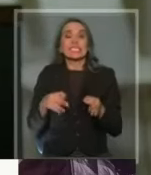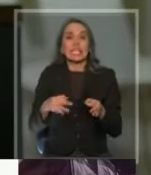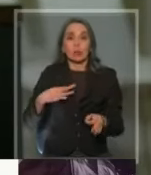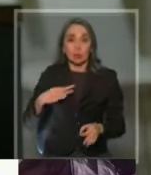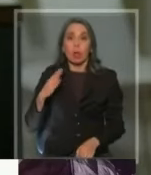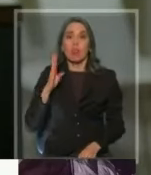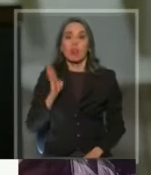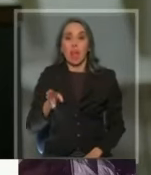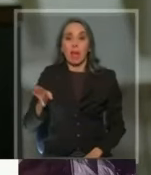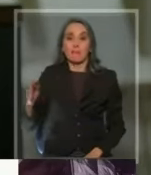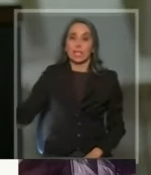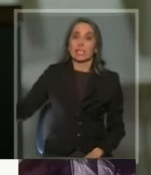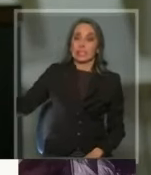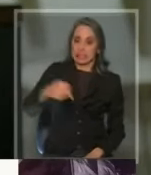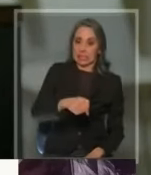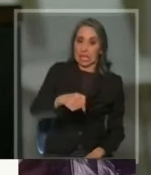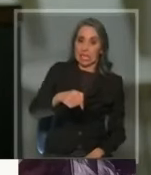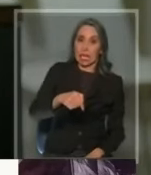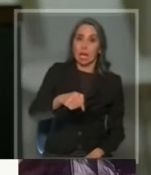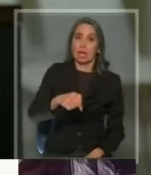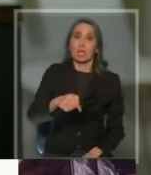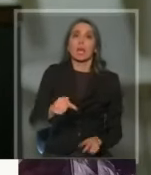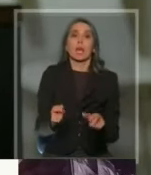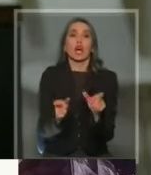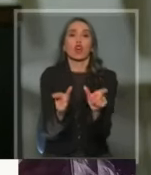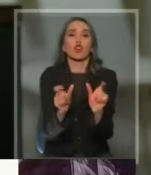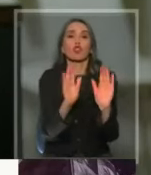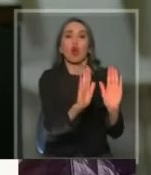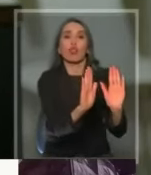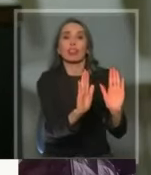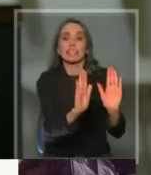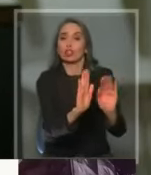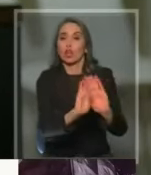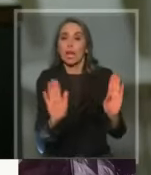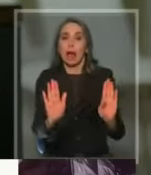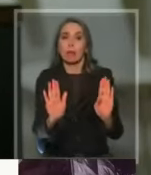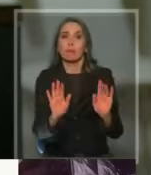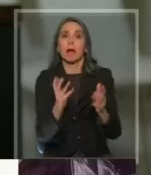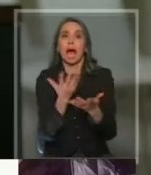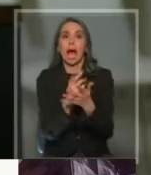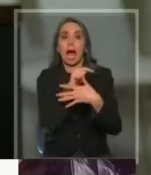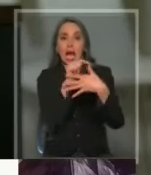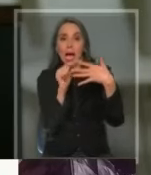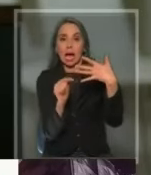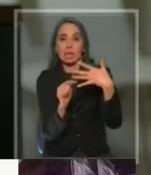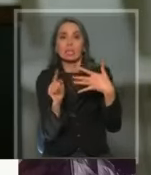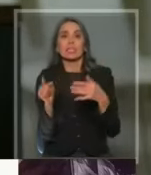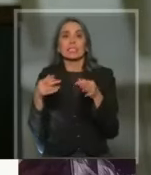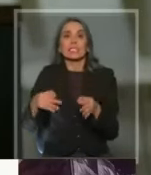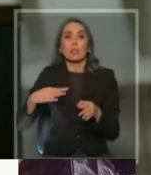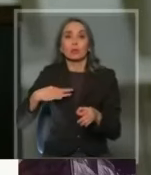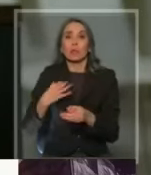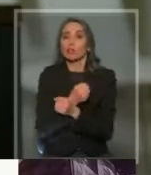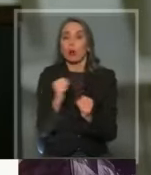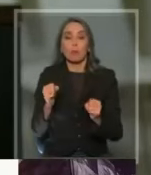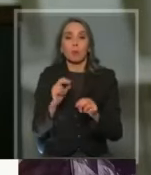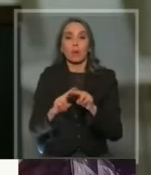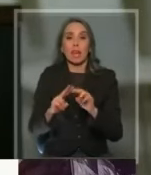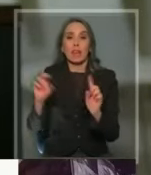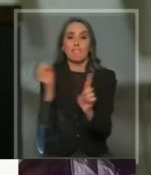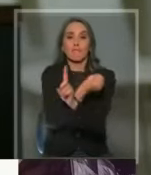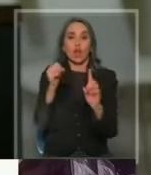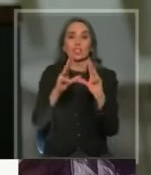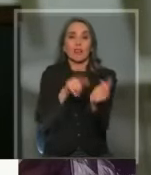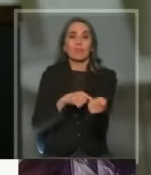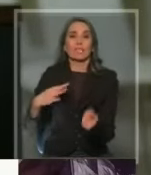llegar, pero debiera ser contención, nada más. Porque hay cosas que tampoco seguridad ciudadana puede llegar. A violencia intrafamiliar